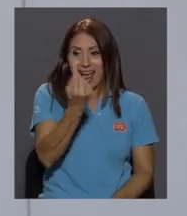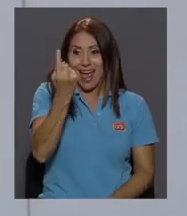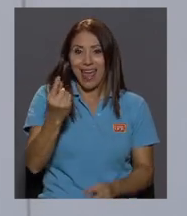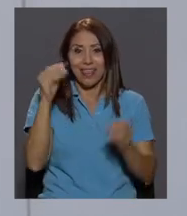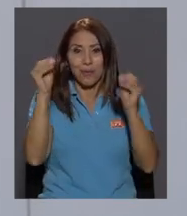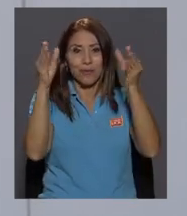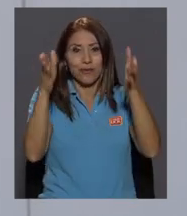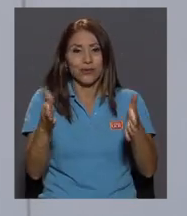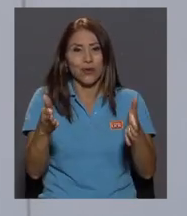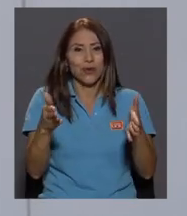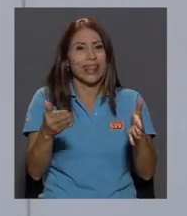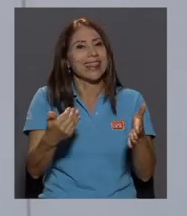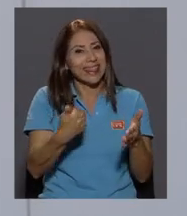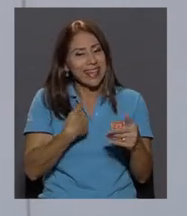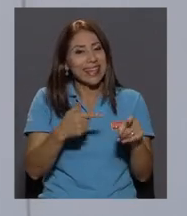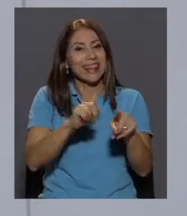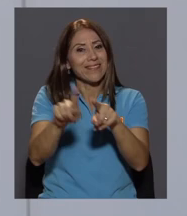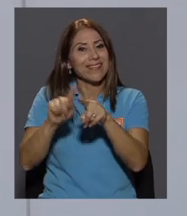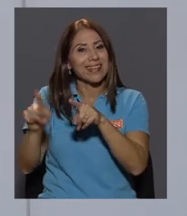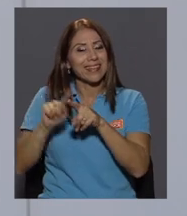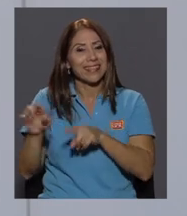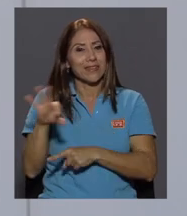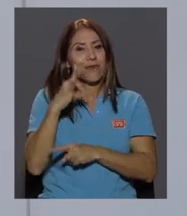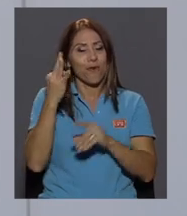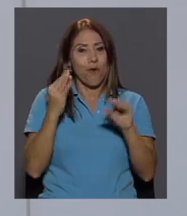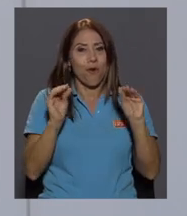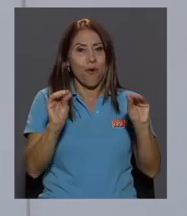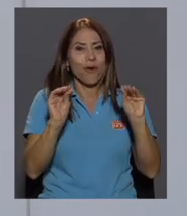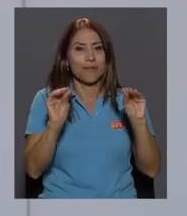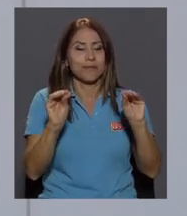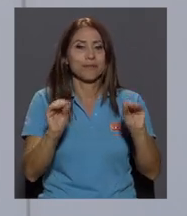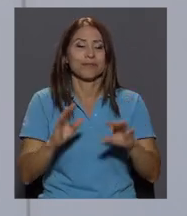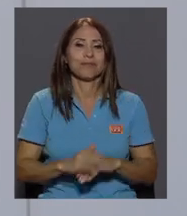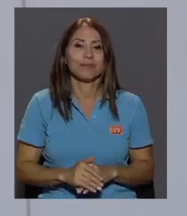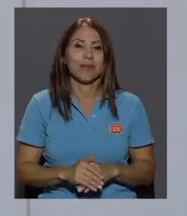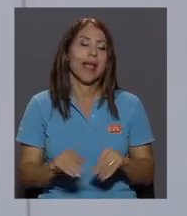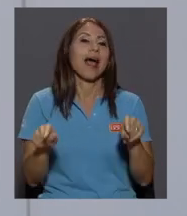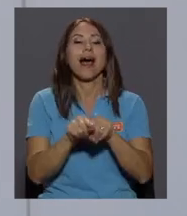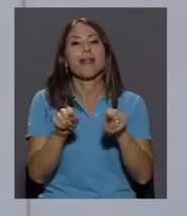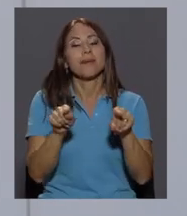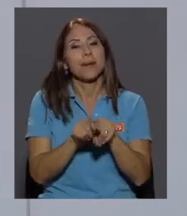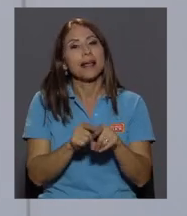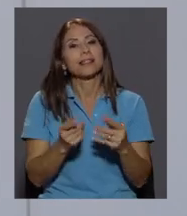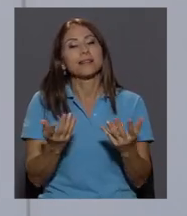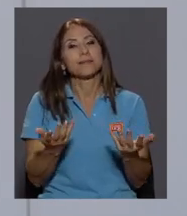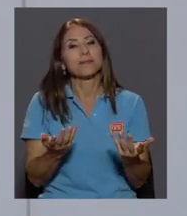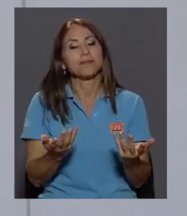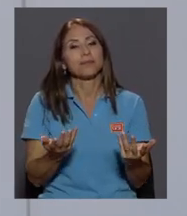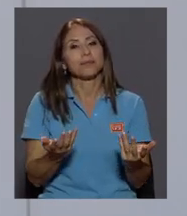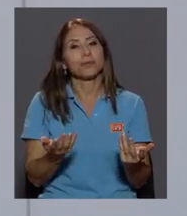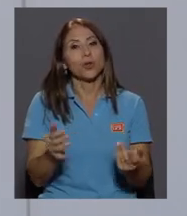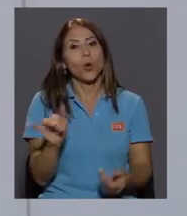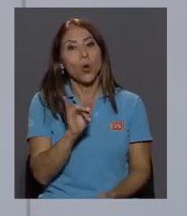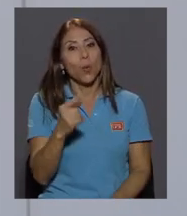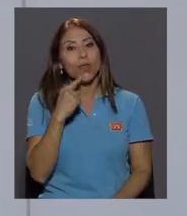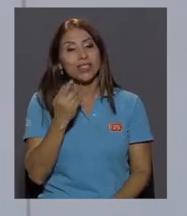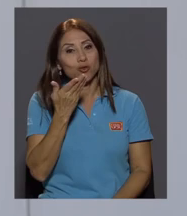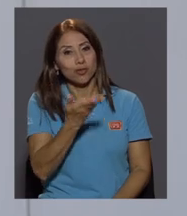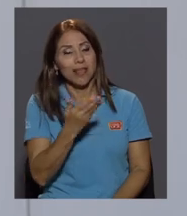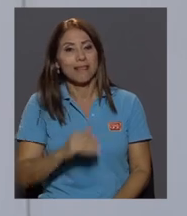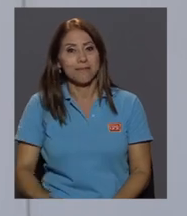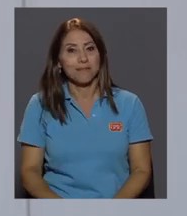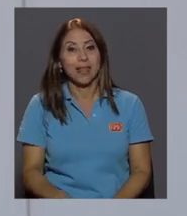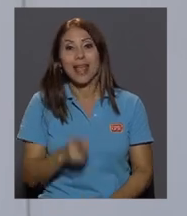tiene su diferente forma de enseñar verdad este además que esto como bueno lo dice usted